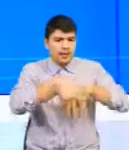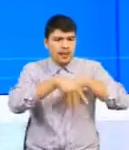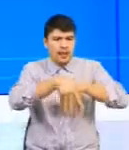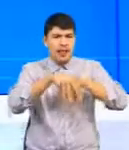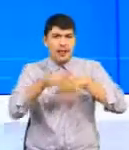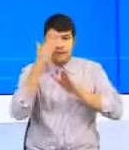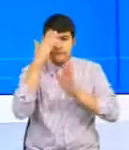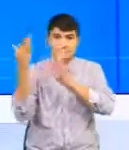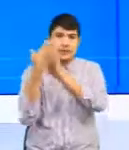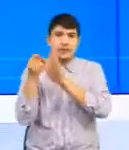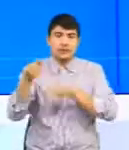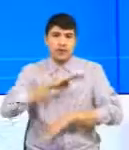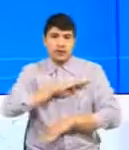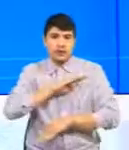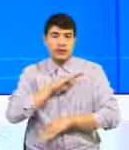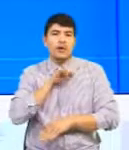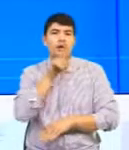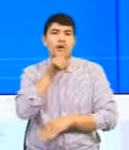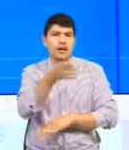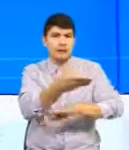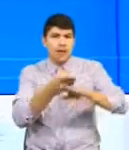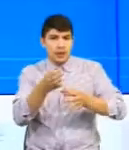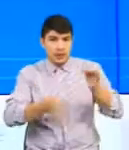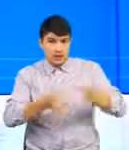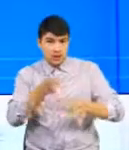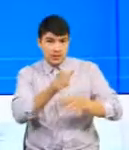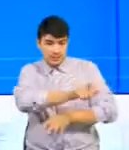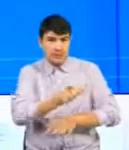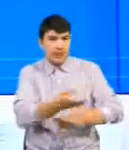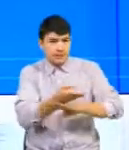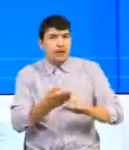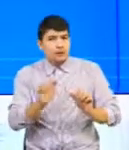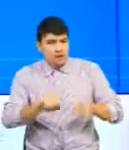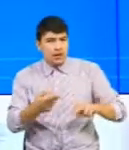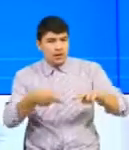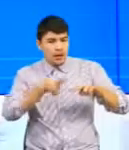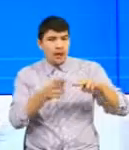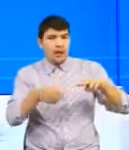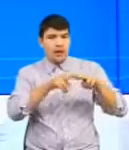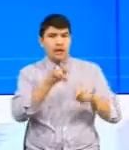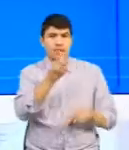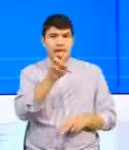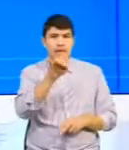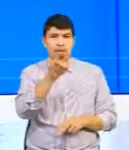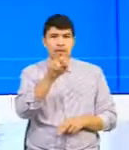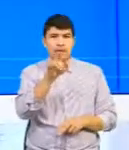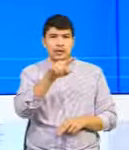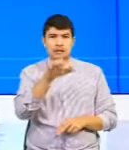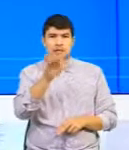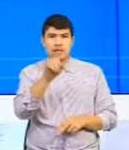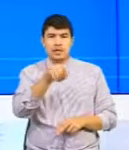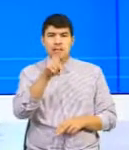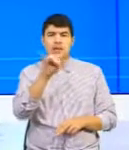instalaciones del Palacio de Justicia de Bucaramanga, exigiendo a los jueces que se considere elevar a la condición de feminicidio la muerte de Yosabel Durán